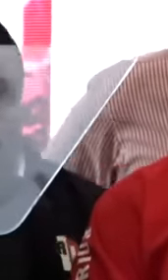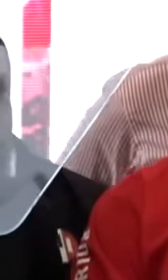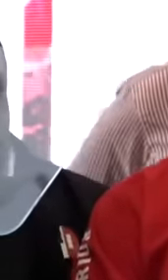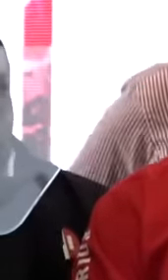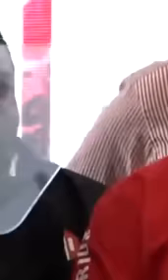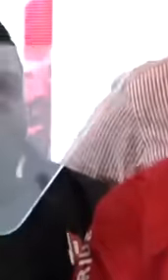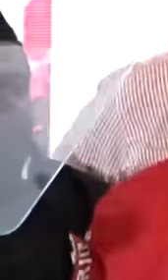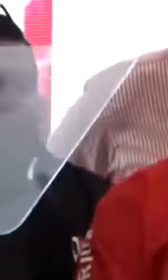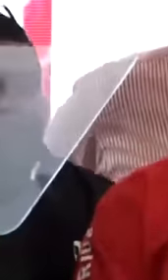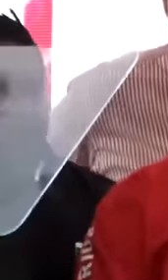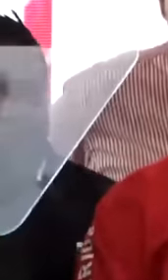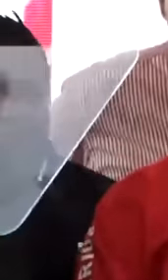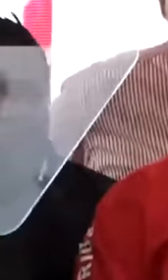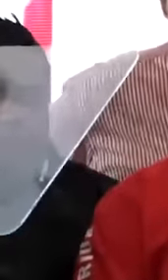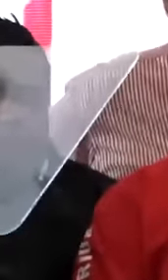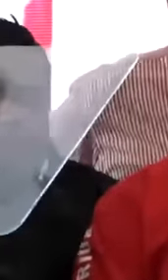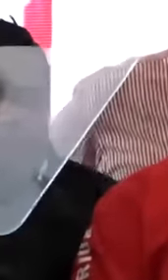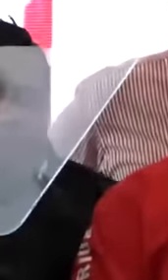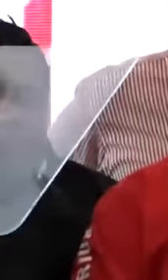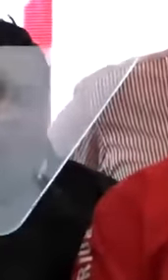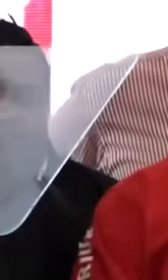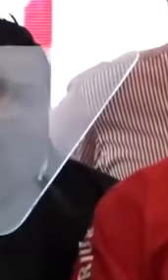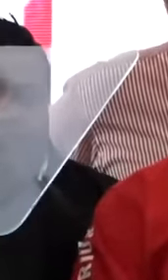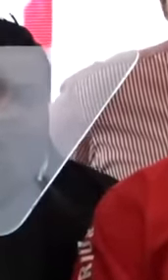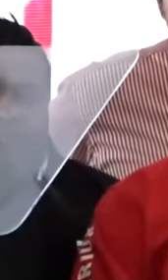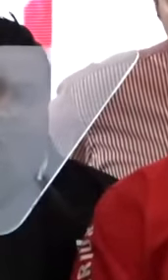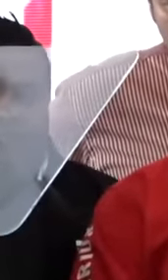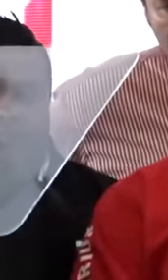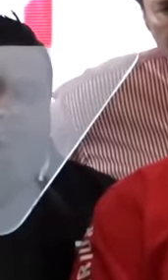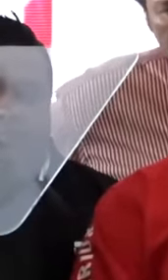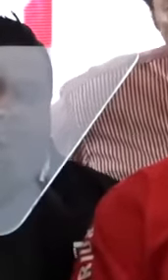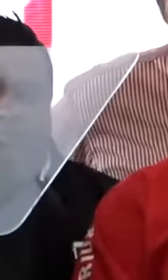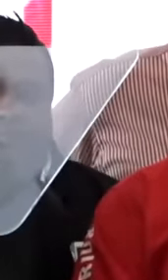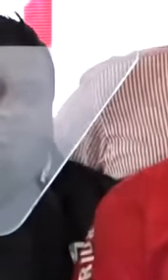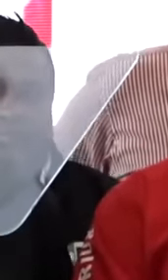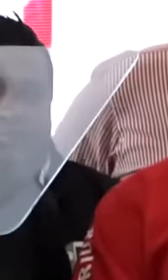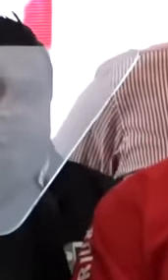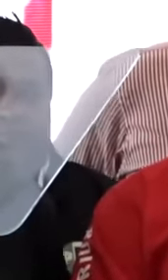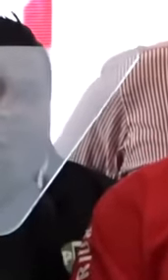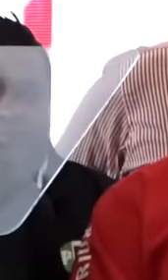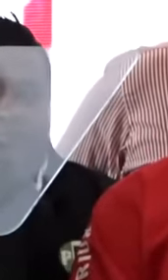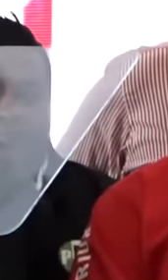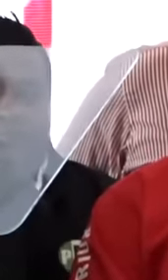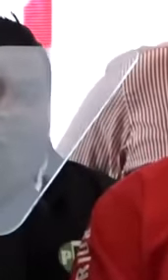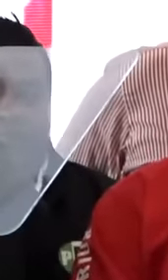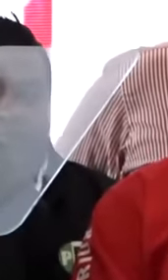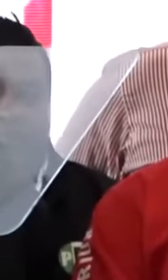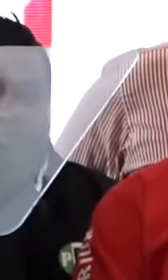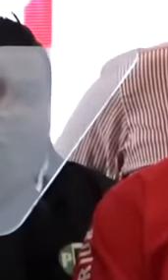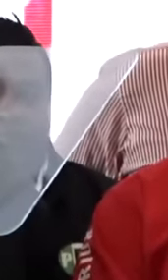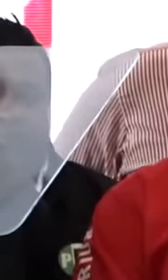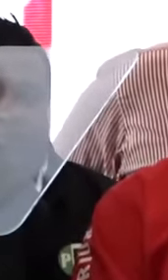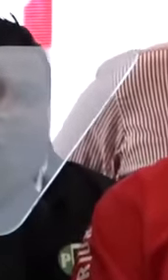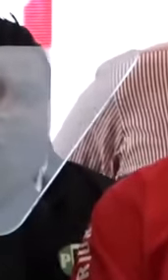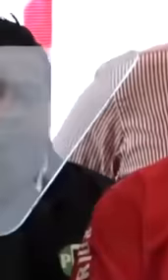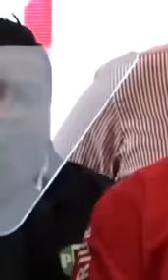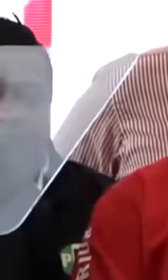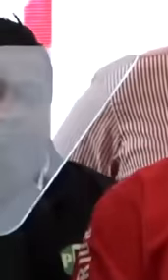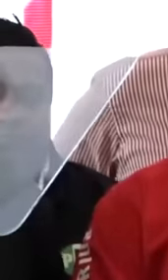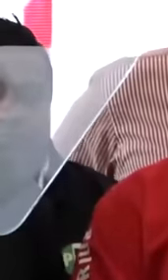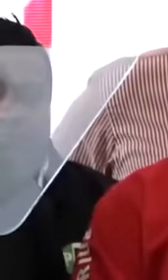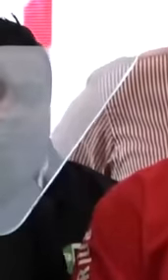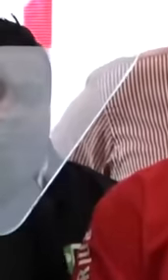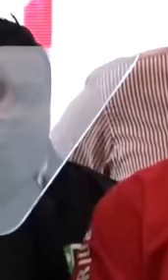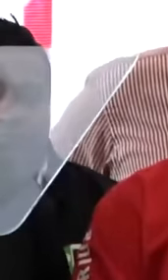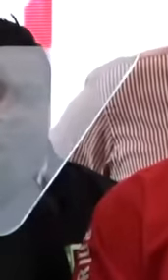todo lo largo de mi vida política. Por ello, reconozco que las tendencias para la elección presidencial no